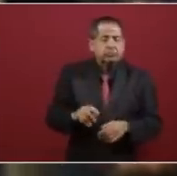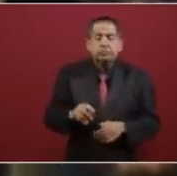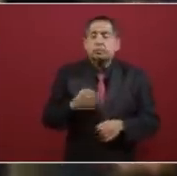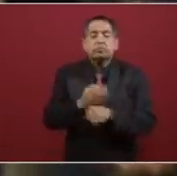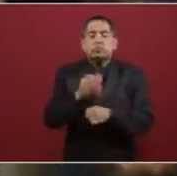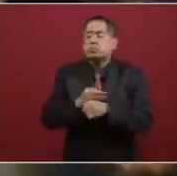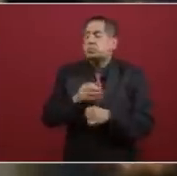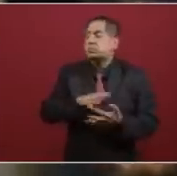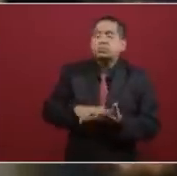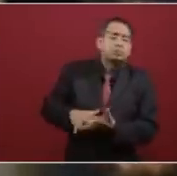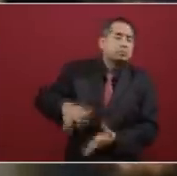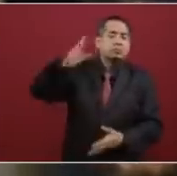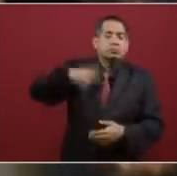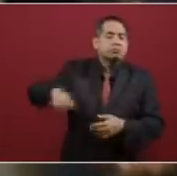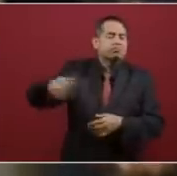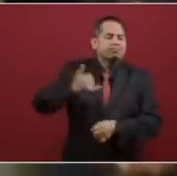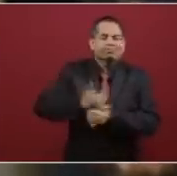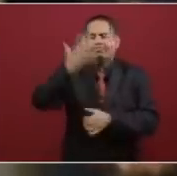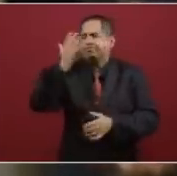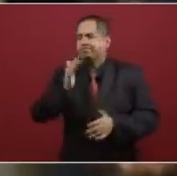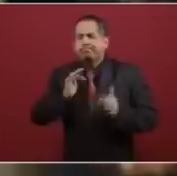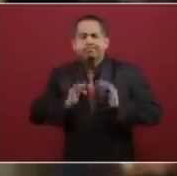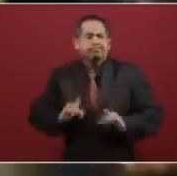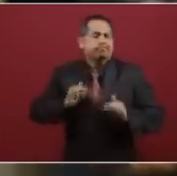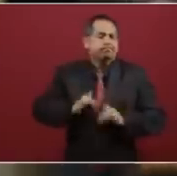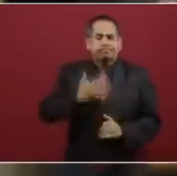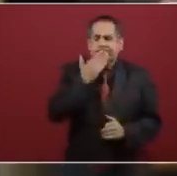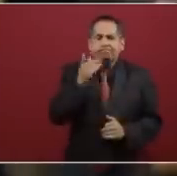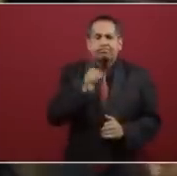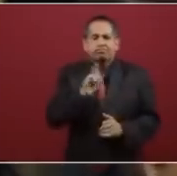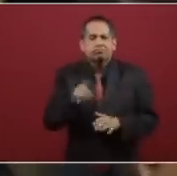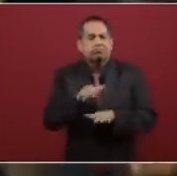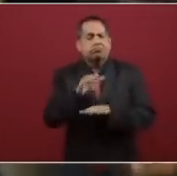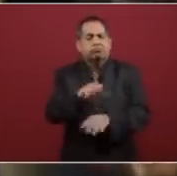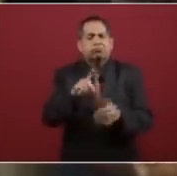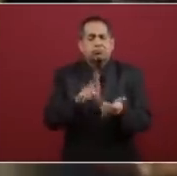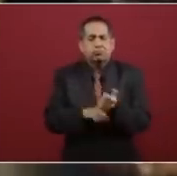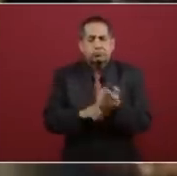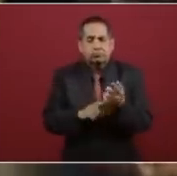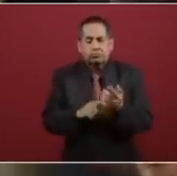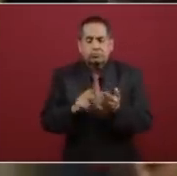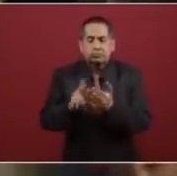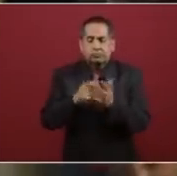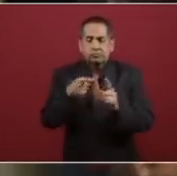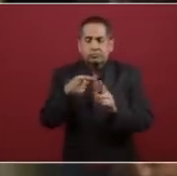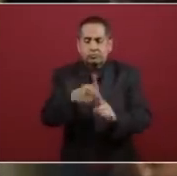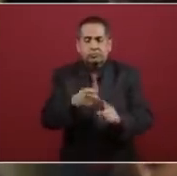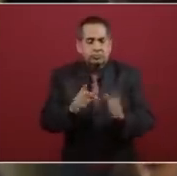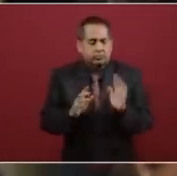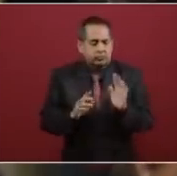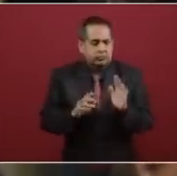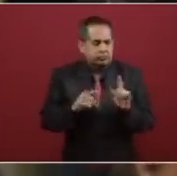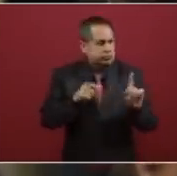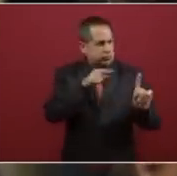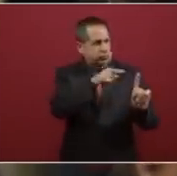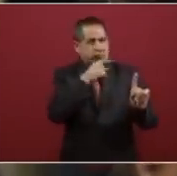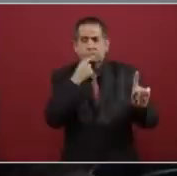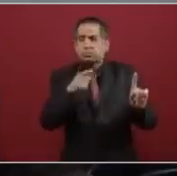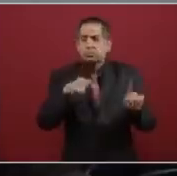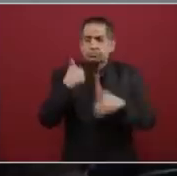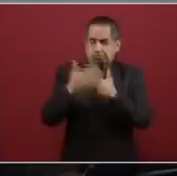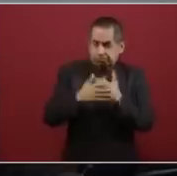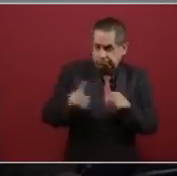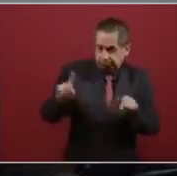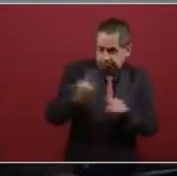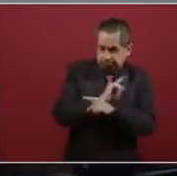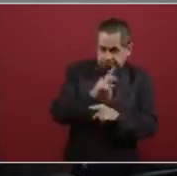hasta estos primeros días acerca de, ha recalcado que no va a perseguir a nadie, pero su